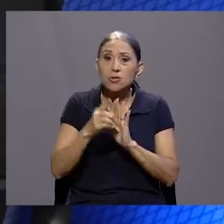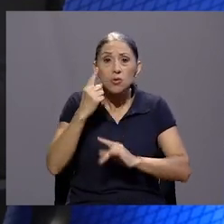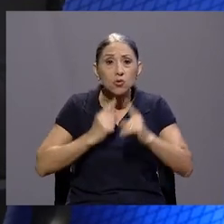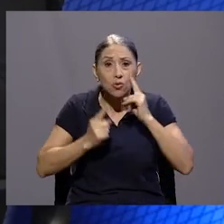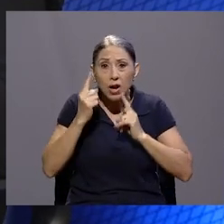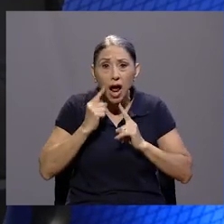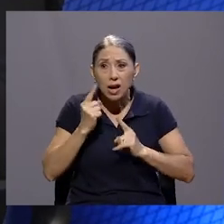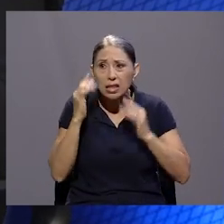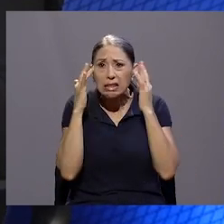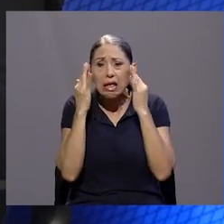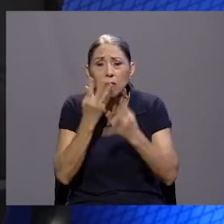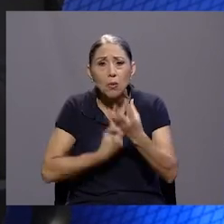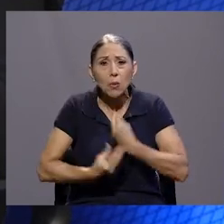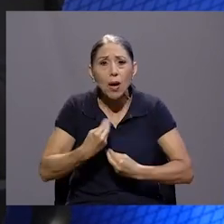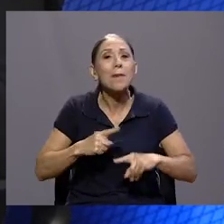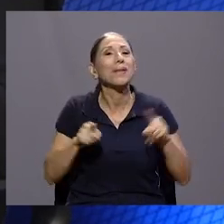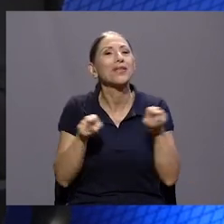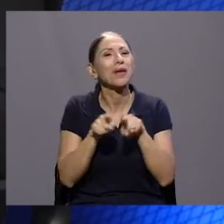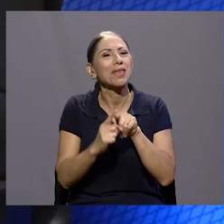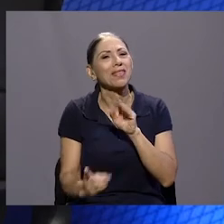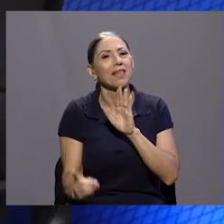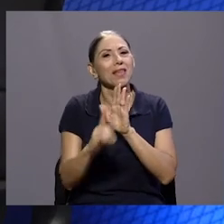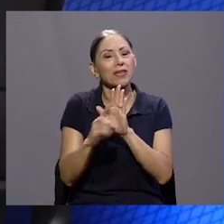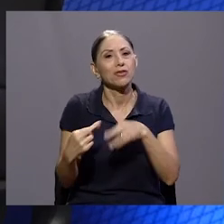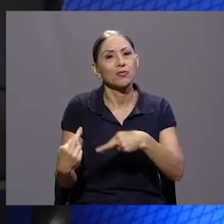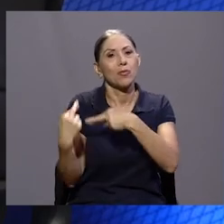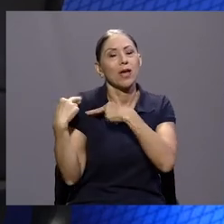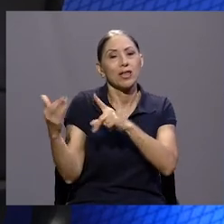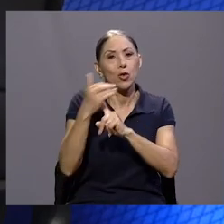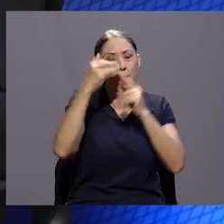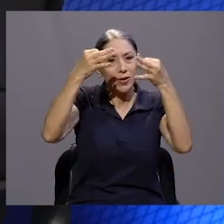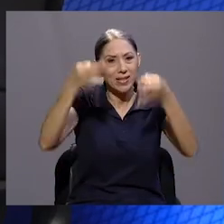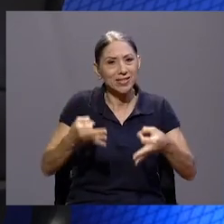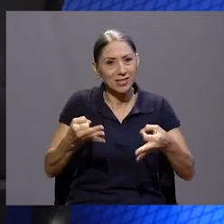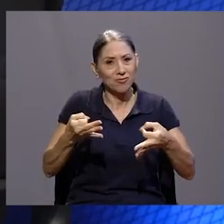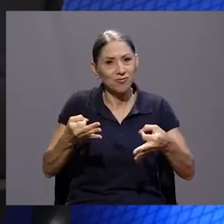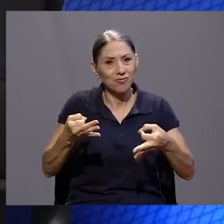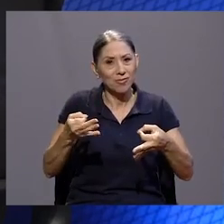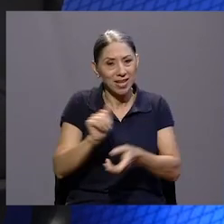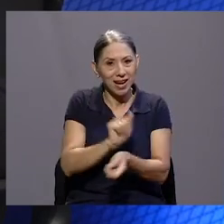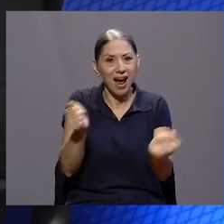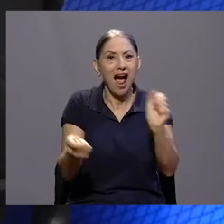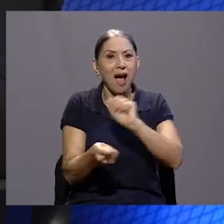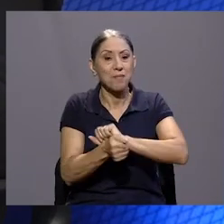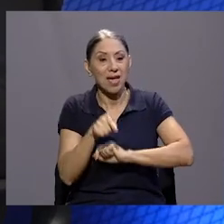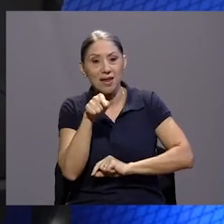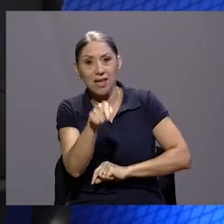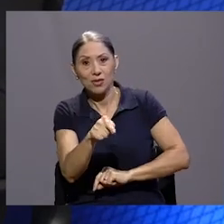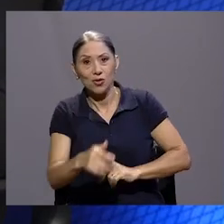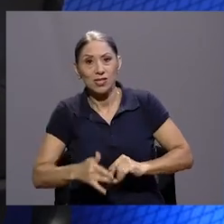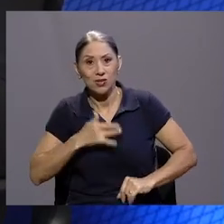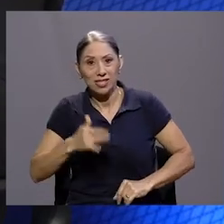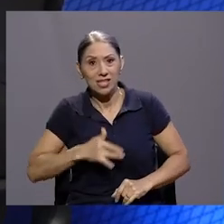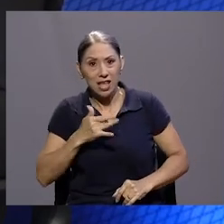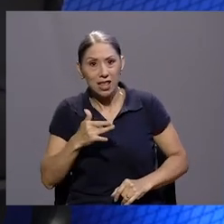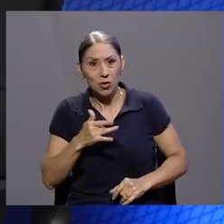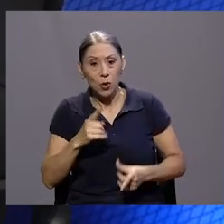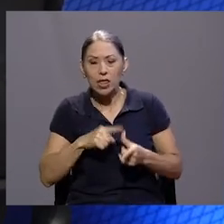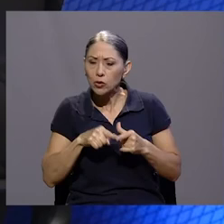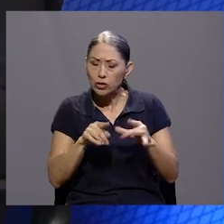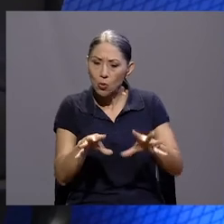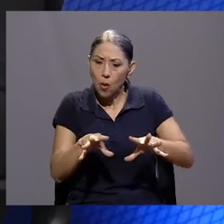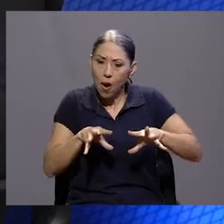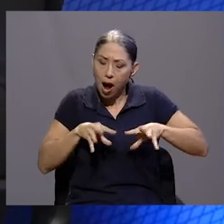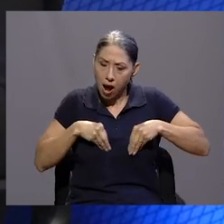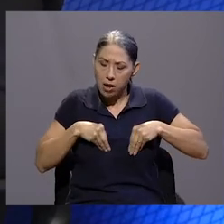tengo el derecho y la responsabilidad de tomar una decisión y cambiar esto que estoy sintiendo lo validó lo vivo lo siento